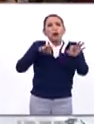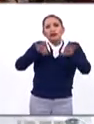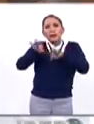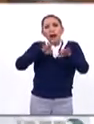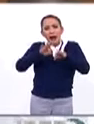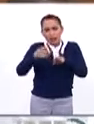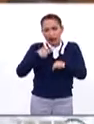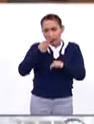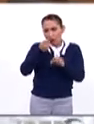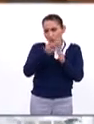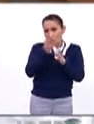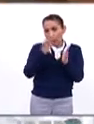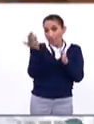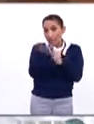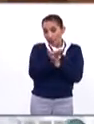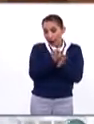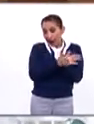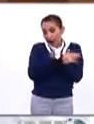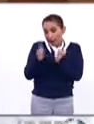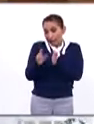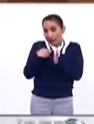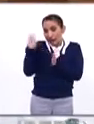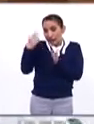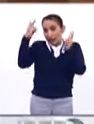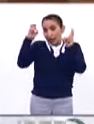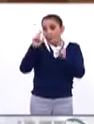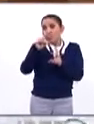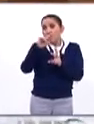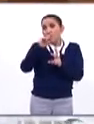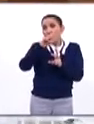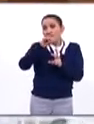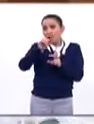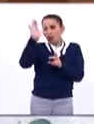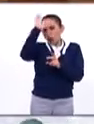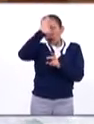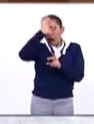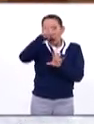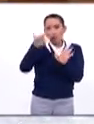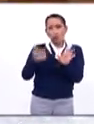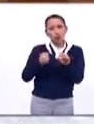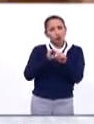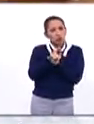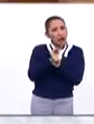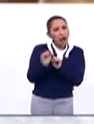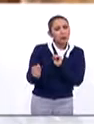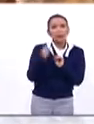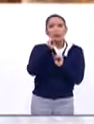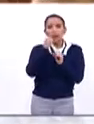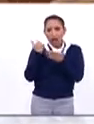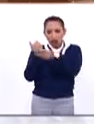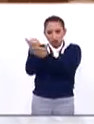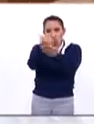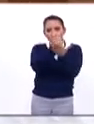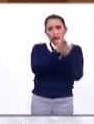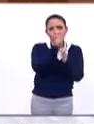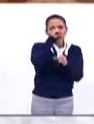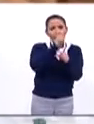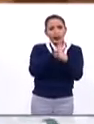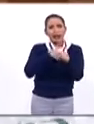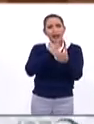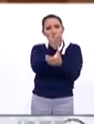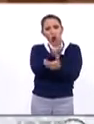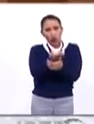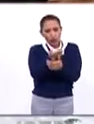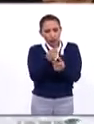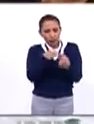vimos que se habló de una nueva faceta de la llamada diplomacia cultural, el poder suave. Se habló también de la colaboración entre la Secretaría de